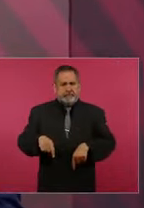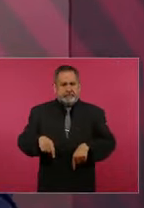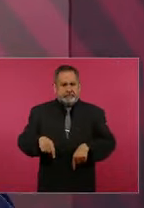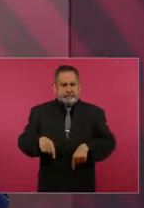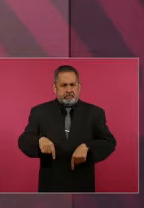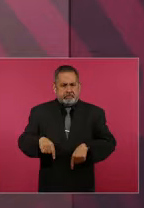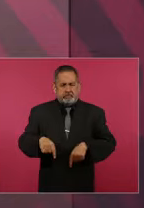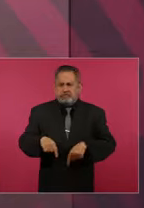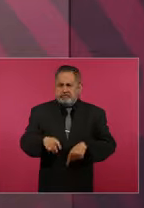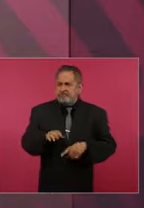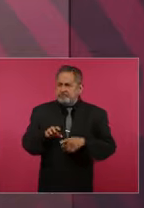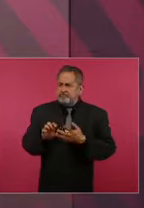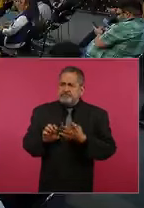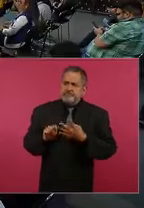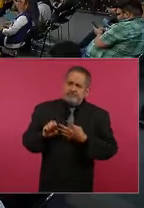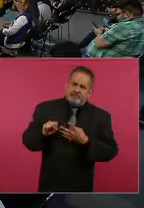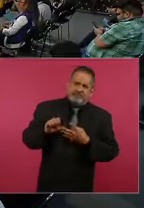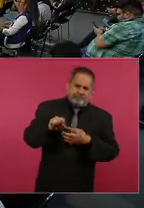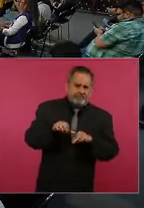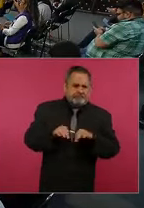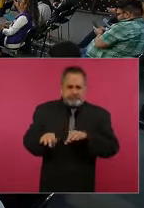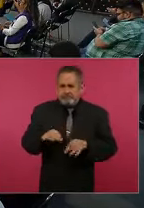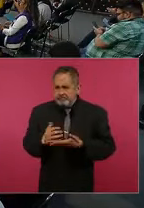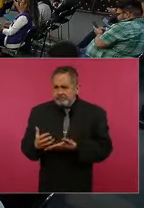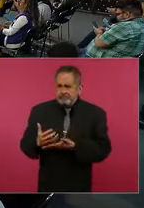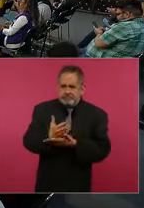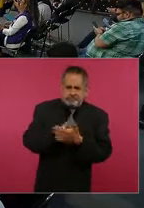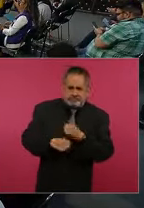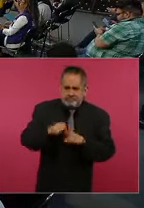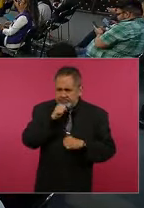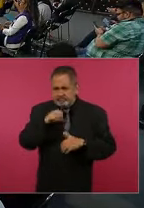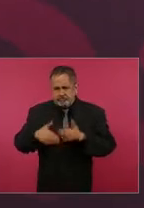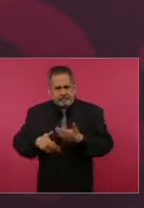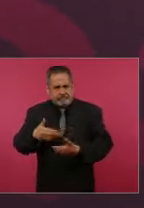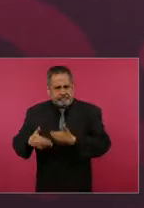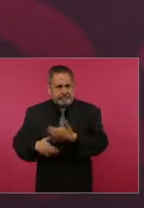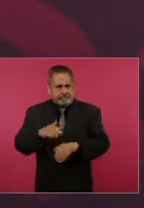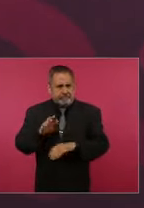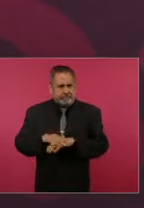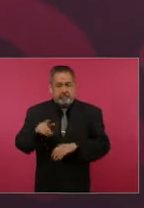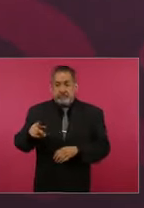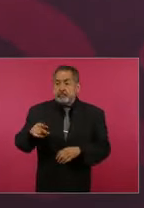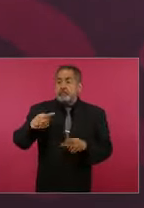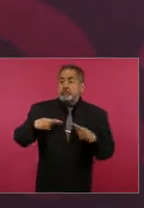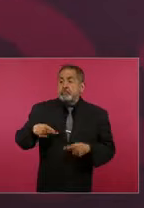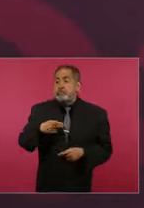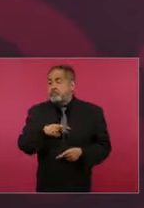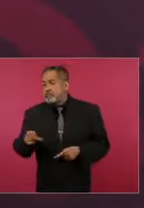tiene más posibilidades de ingresos. Aquí se ha combatido mucho la pobreza.